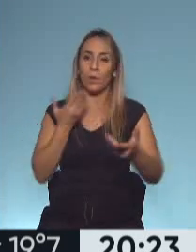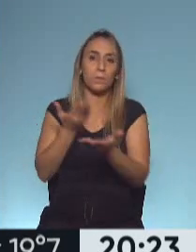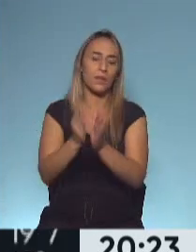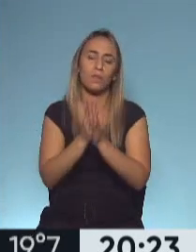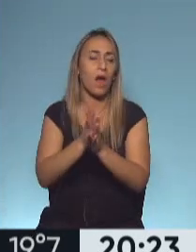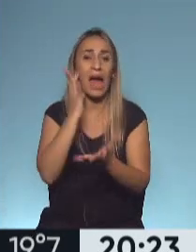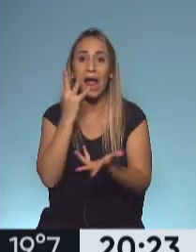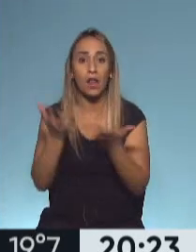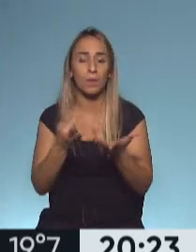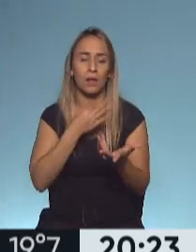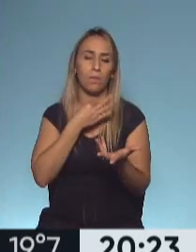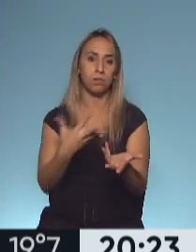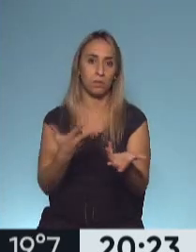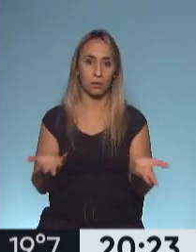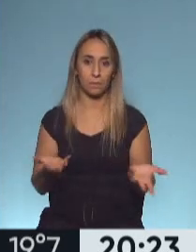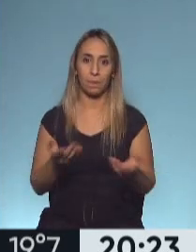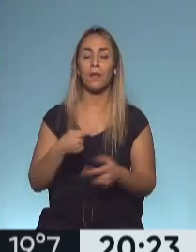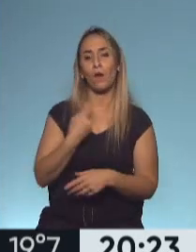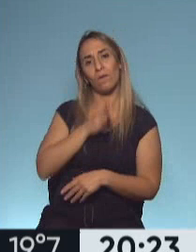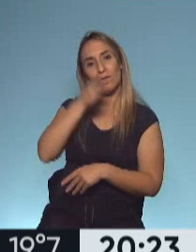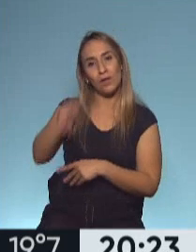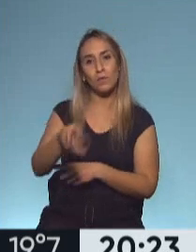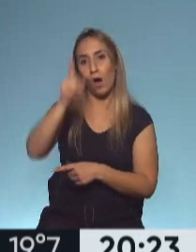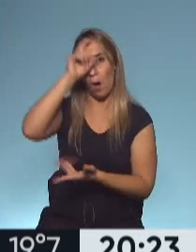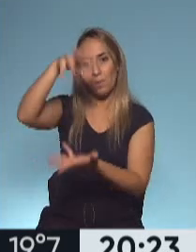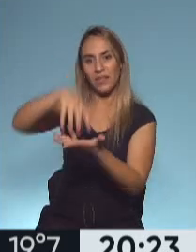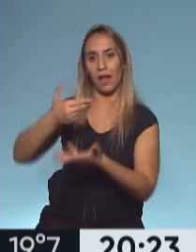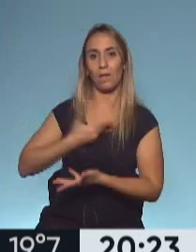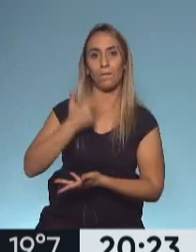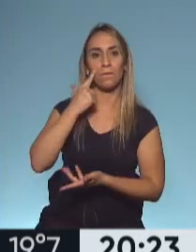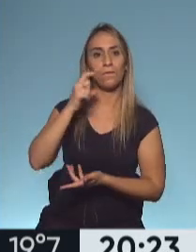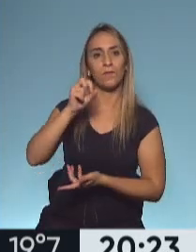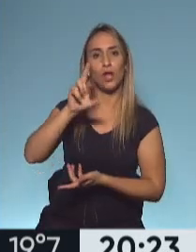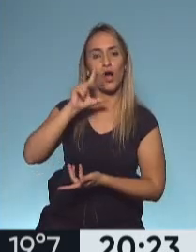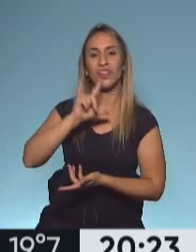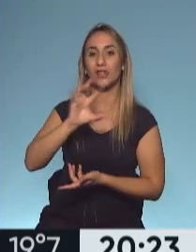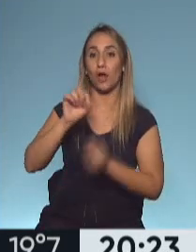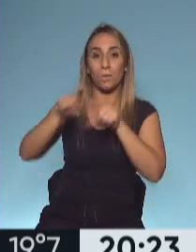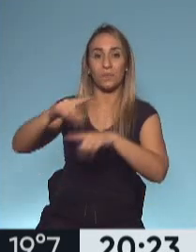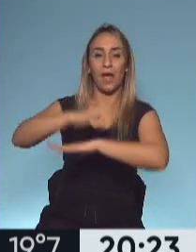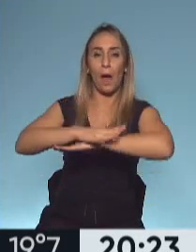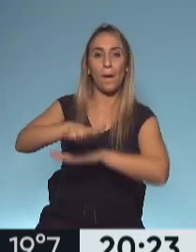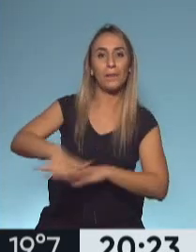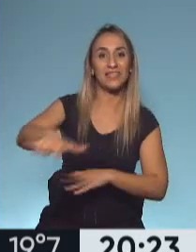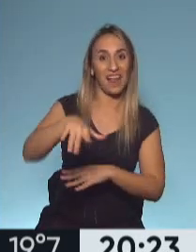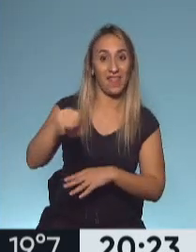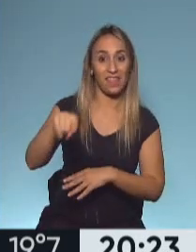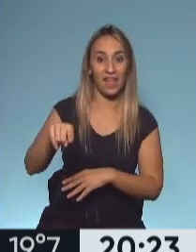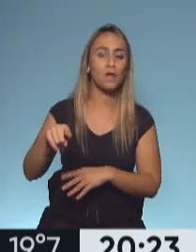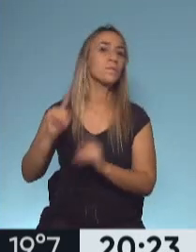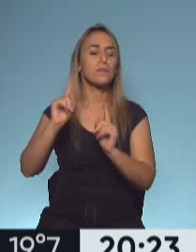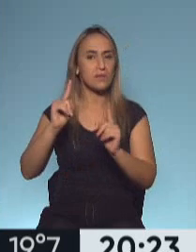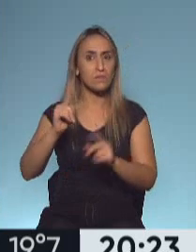tema, estuvimos en el Hospital Fiorito de Avellaneda y, por otra parte, también el CEMIC se pronunció y se manifestó